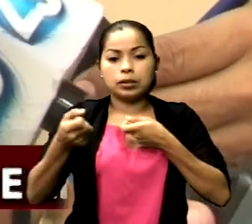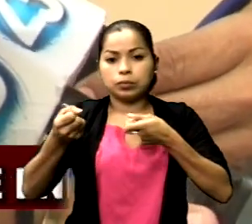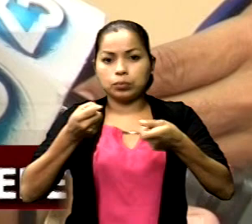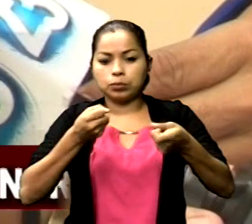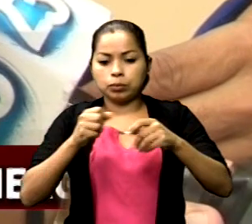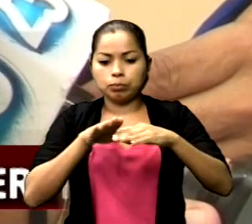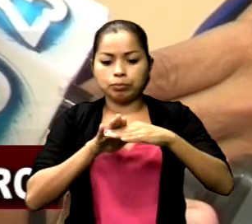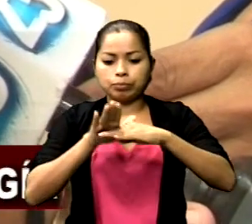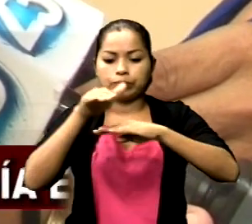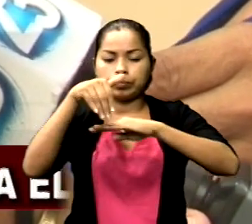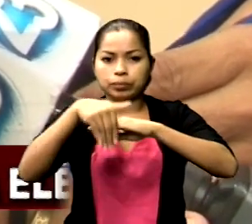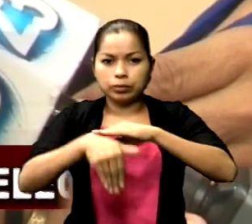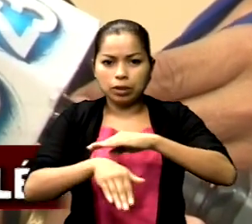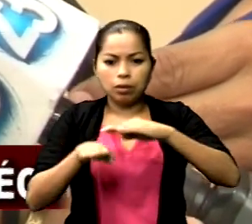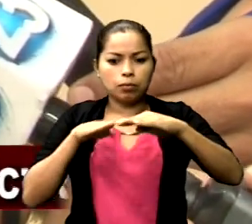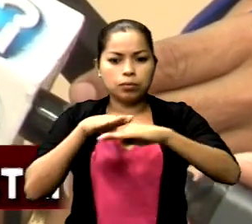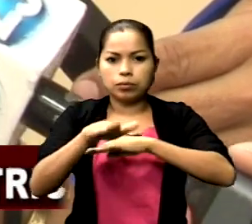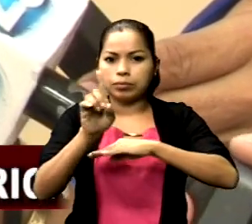de velocidad,